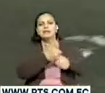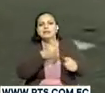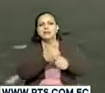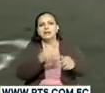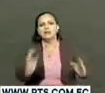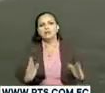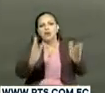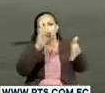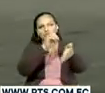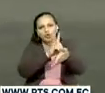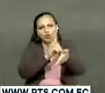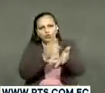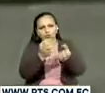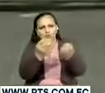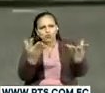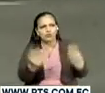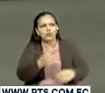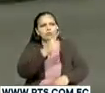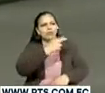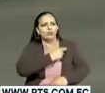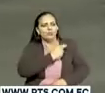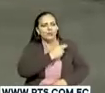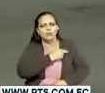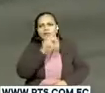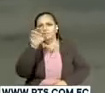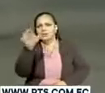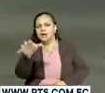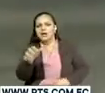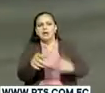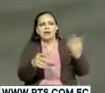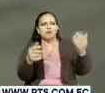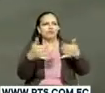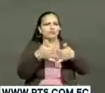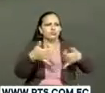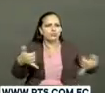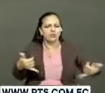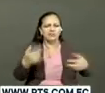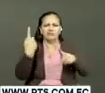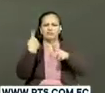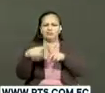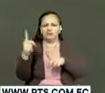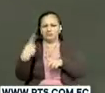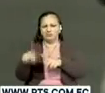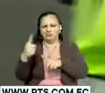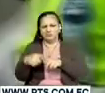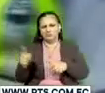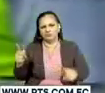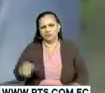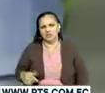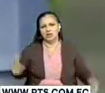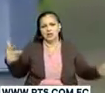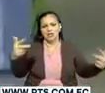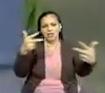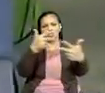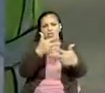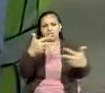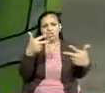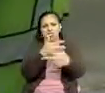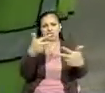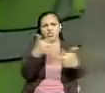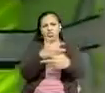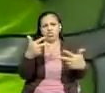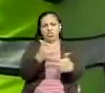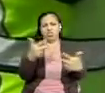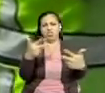una importante extensión de la universidad también, y la recurrente contravención de parqueo en doble columna